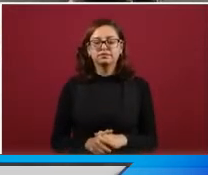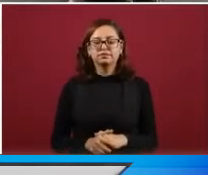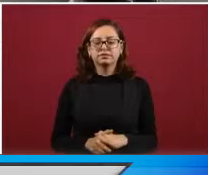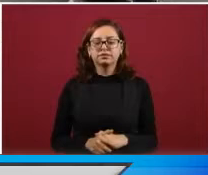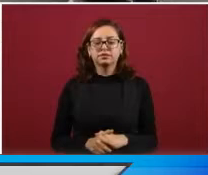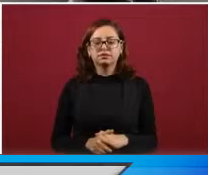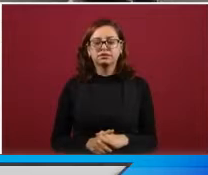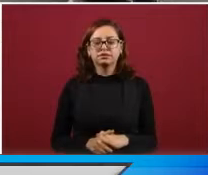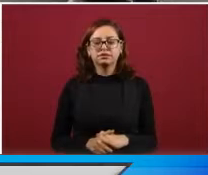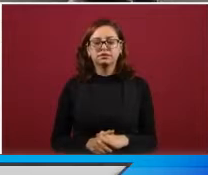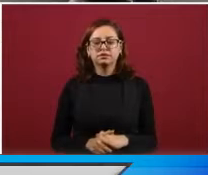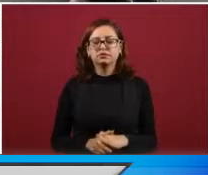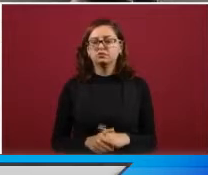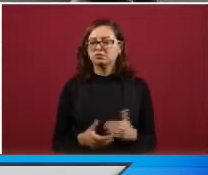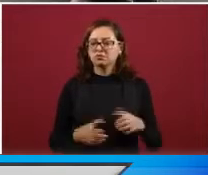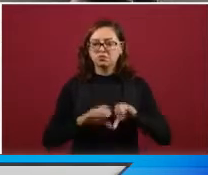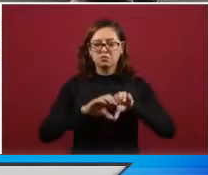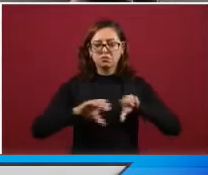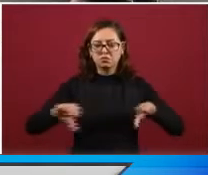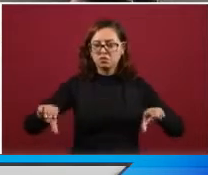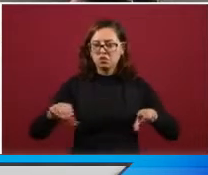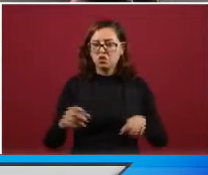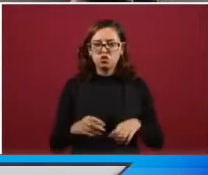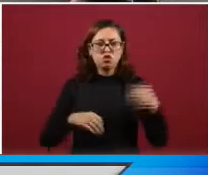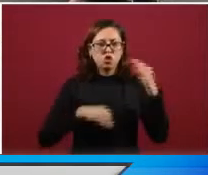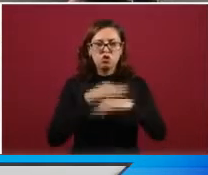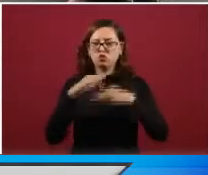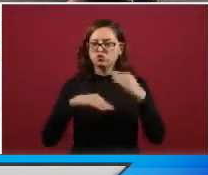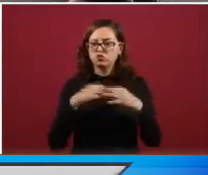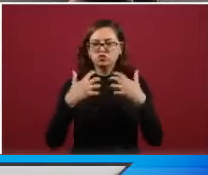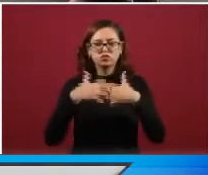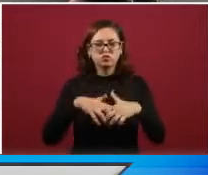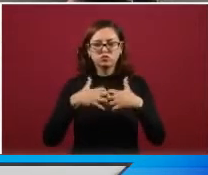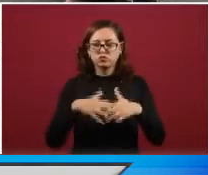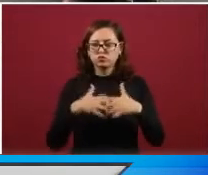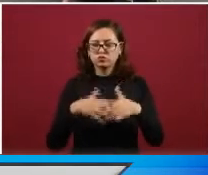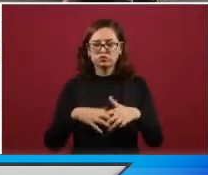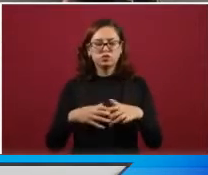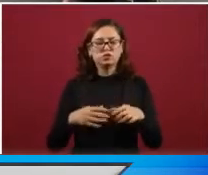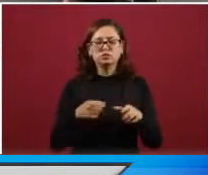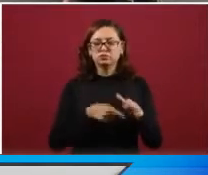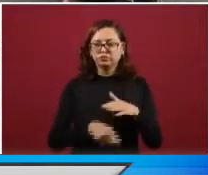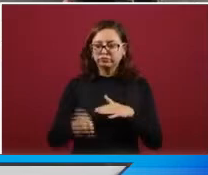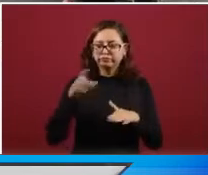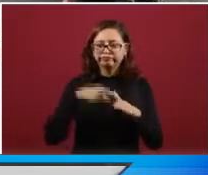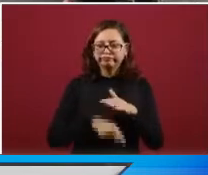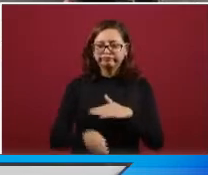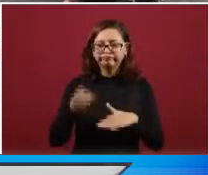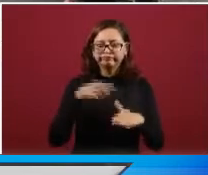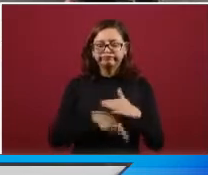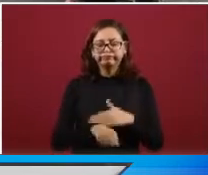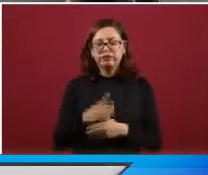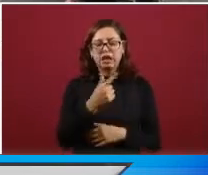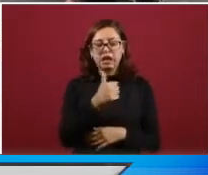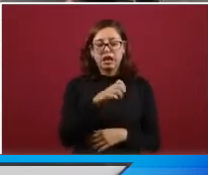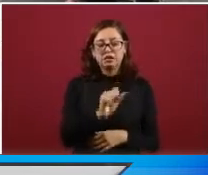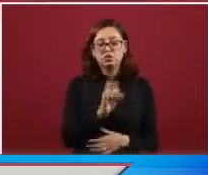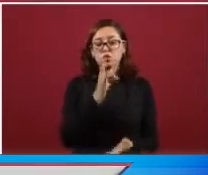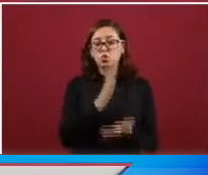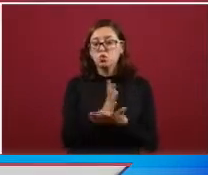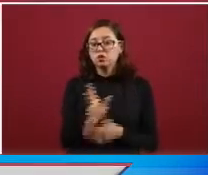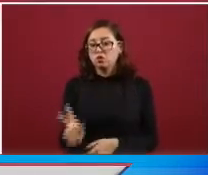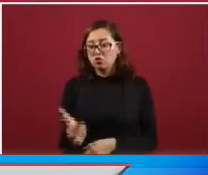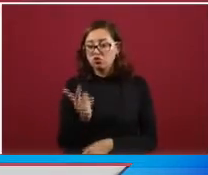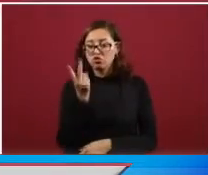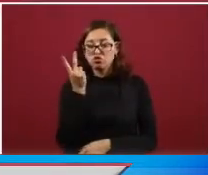estas prácticas. En este momento se encuentra operando normalmente el ducto Tuxpan-Azcapotzalco, que es el ducto principal y el que abastece al